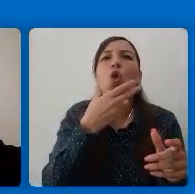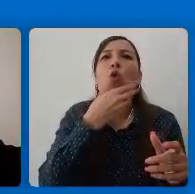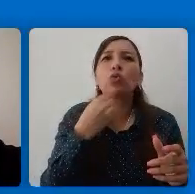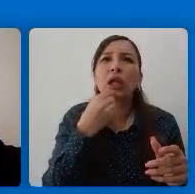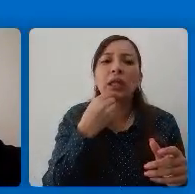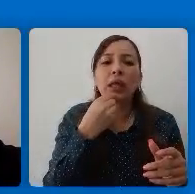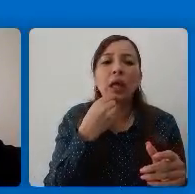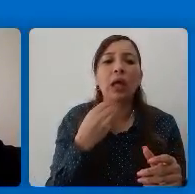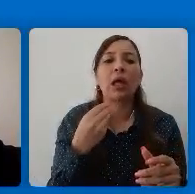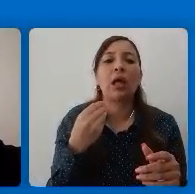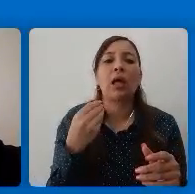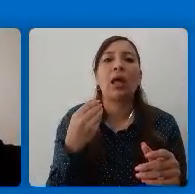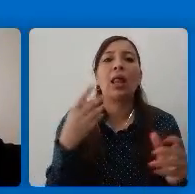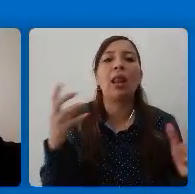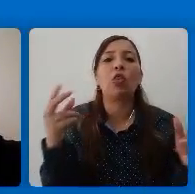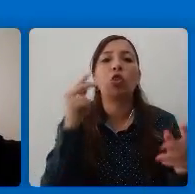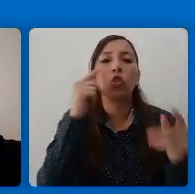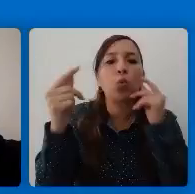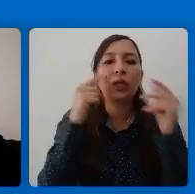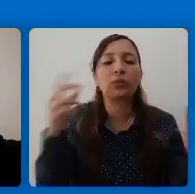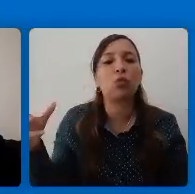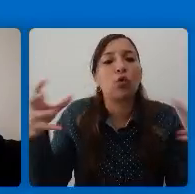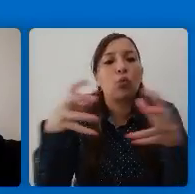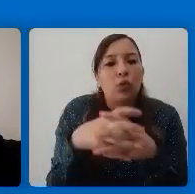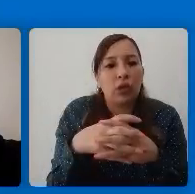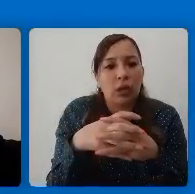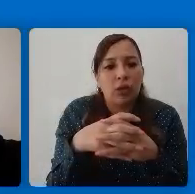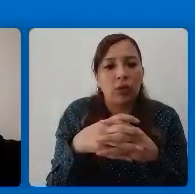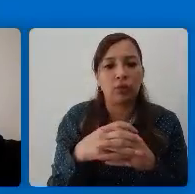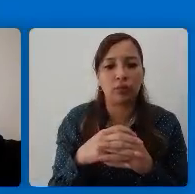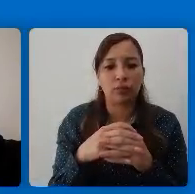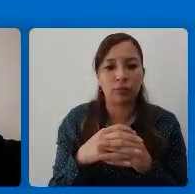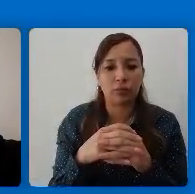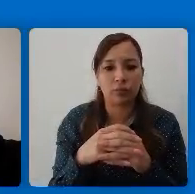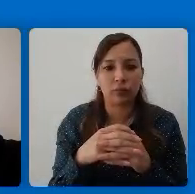ello quiero invitar a maría josé a encender su cámara y su mixto por favor